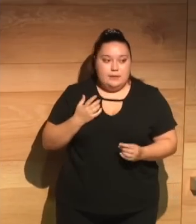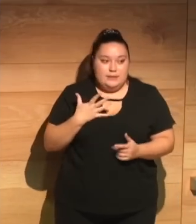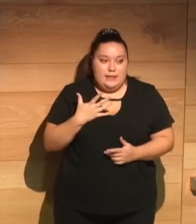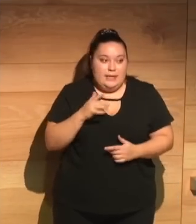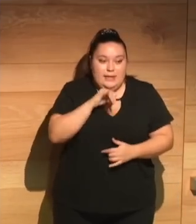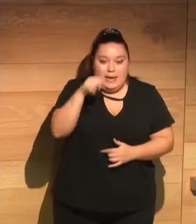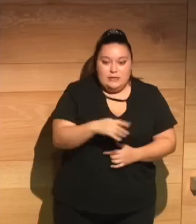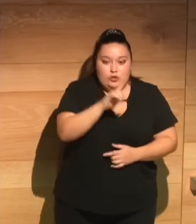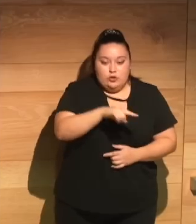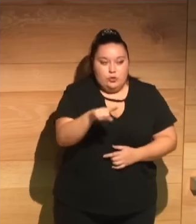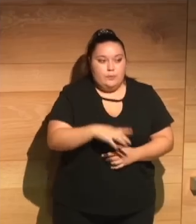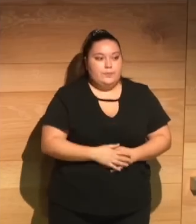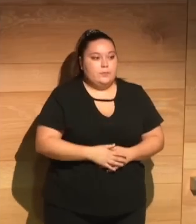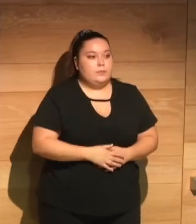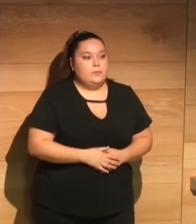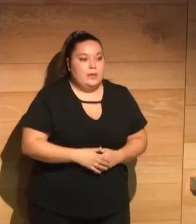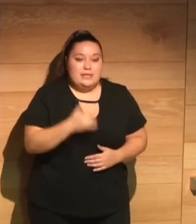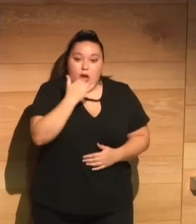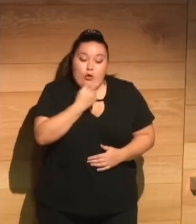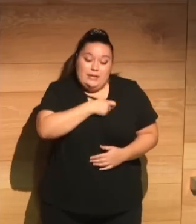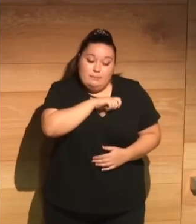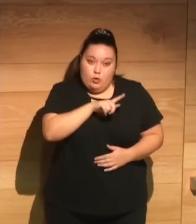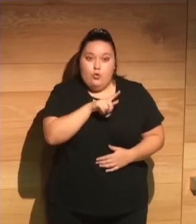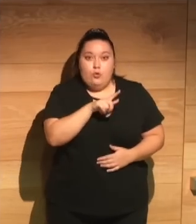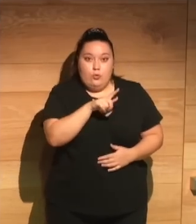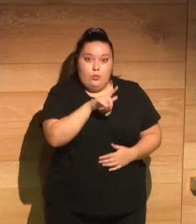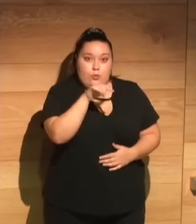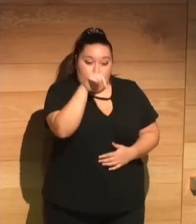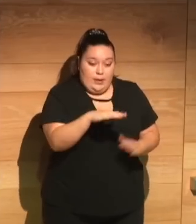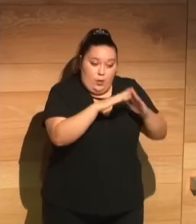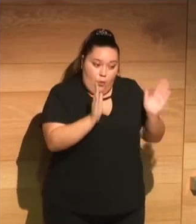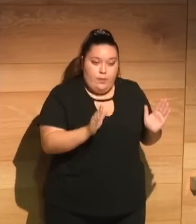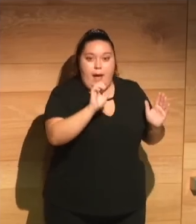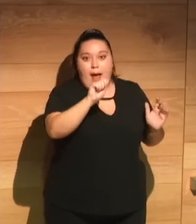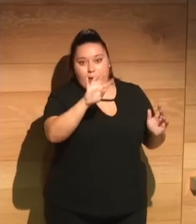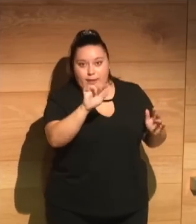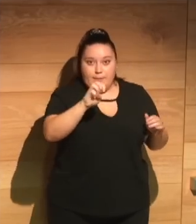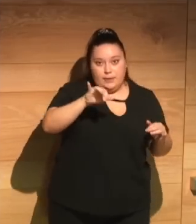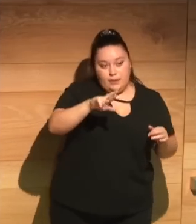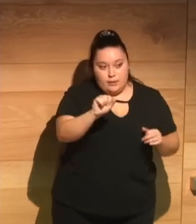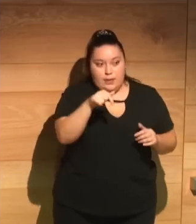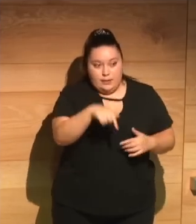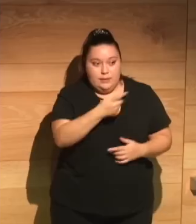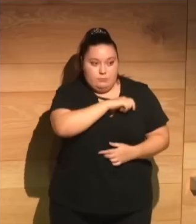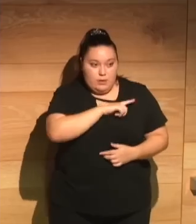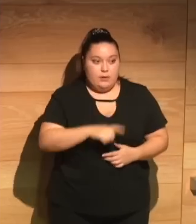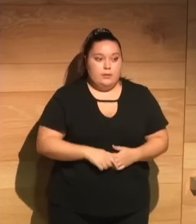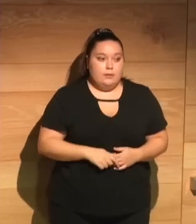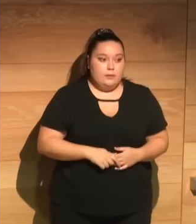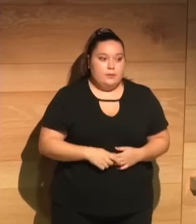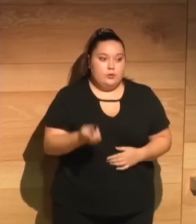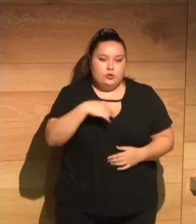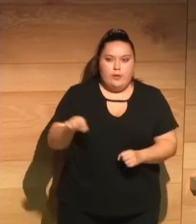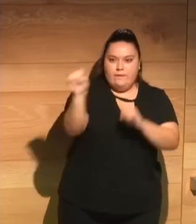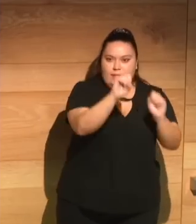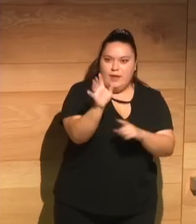no se agota. Quería contar una cosa, es un impulso humano español en este caso, porque las cuevas de Altamira están... Son de España. ¿Estás diciendo que podríamos defender